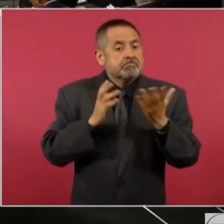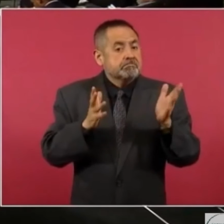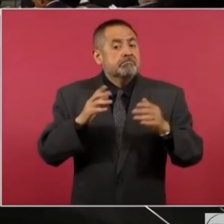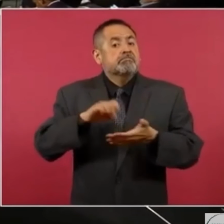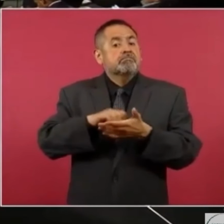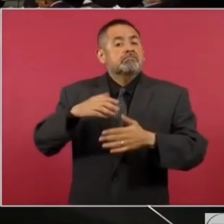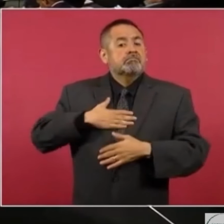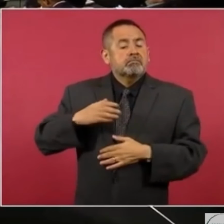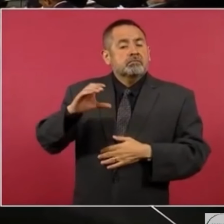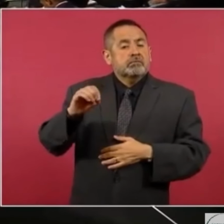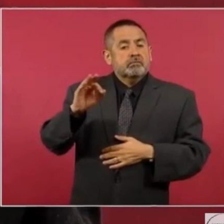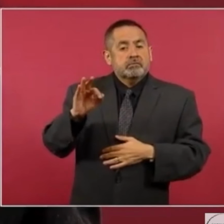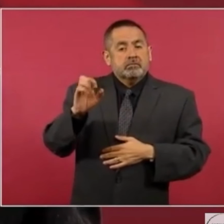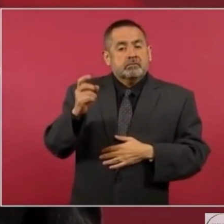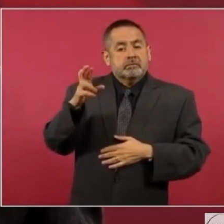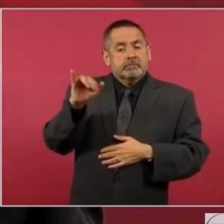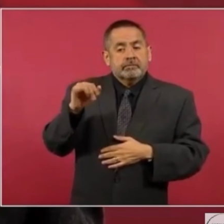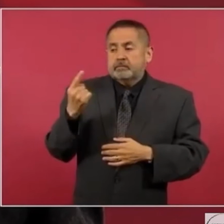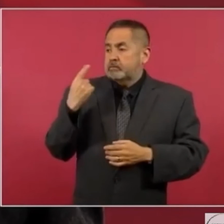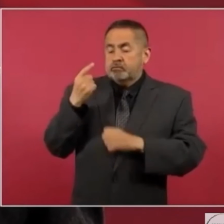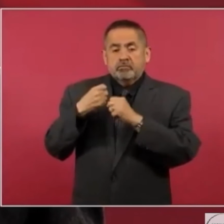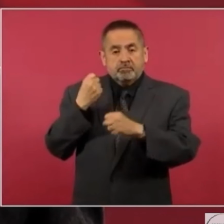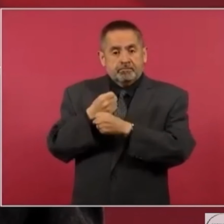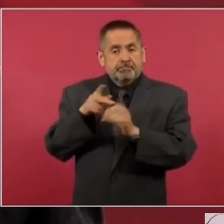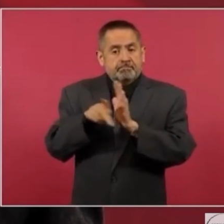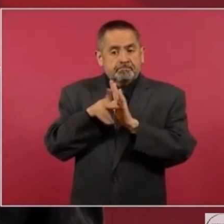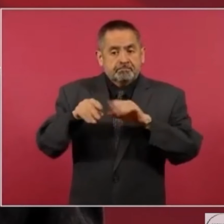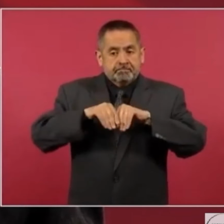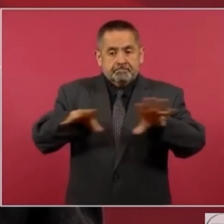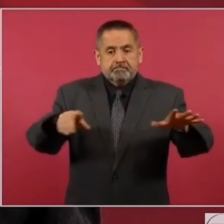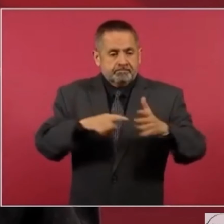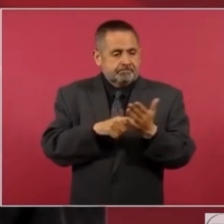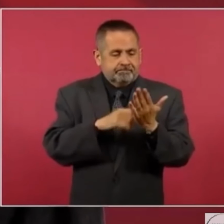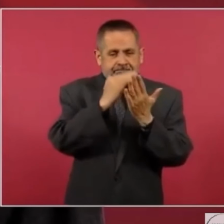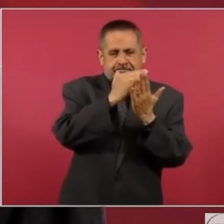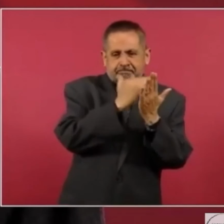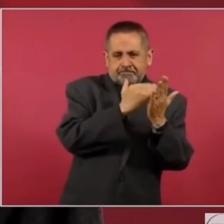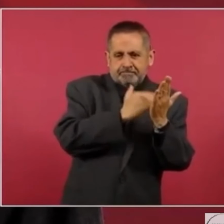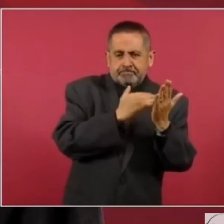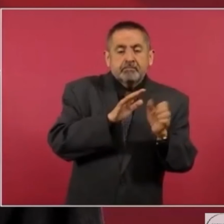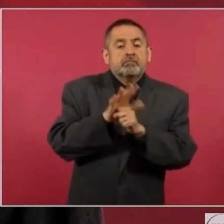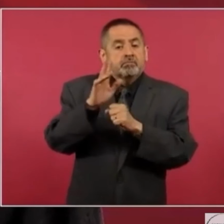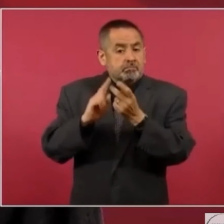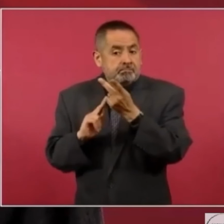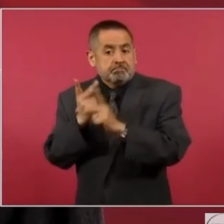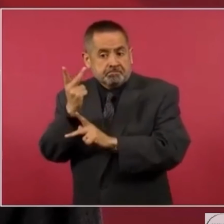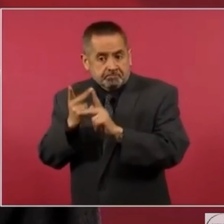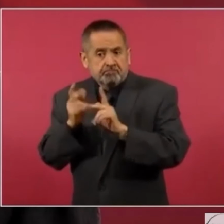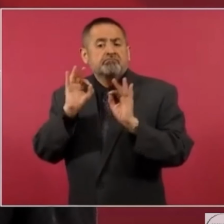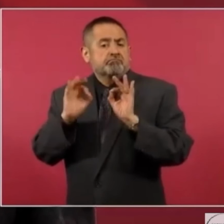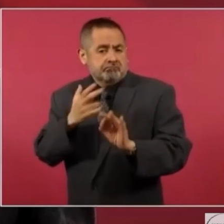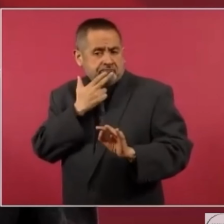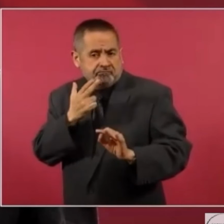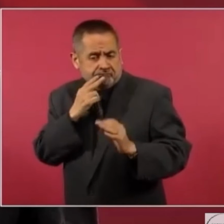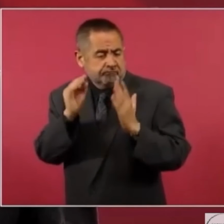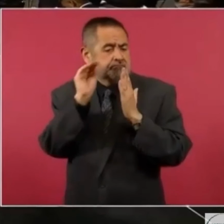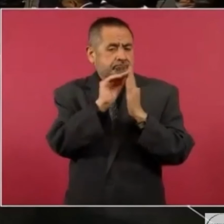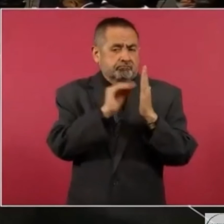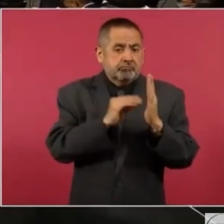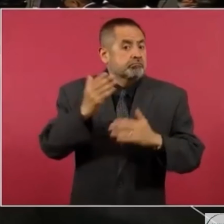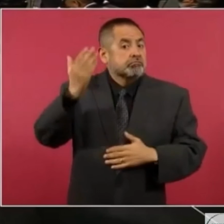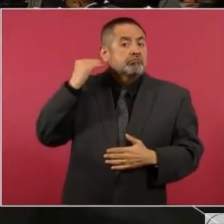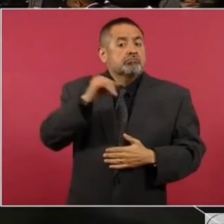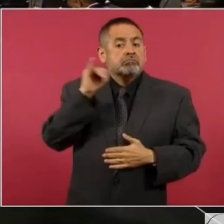COFEPRIS publicó el año pasado una farmacopea de la herbolaria mexicana. Esto no había